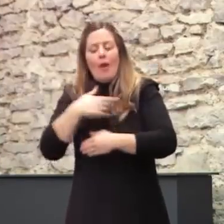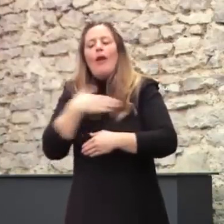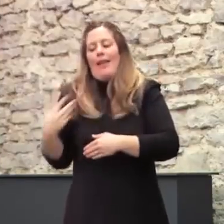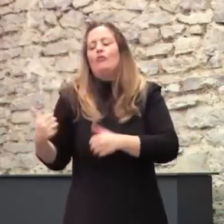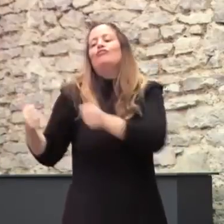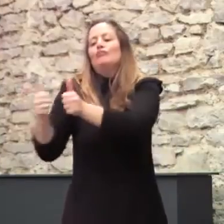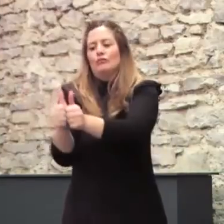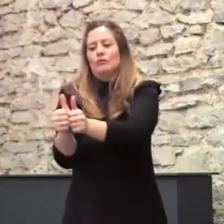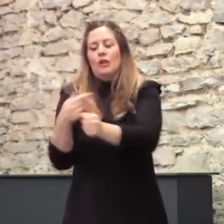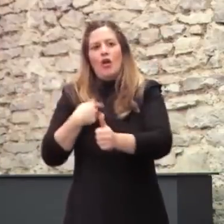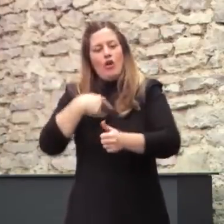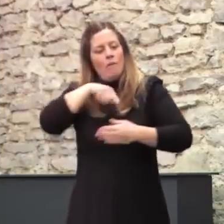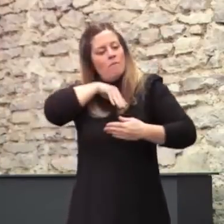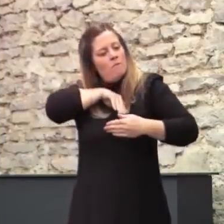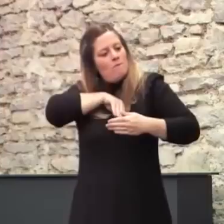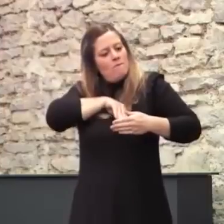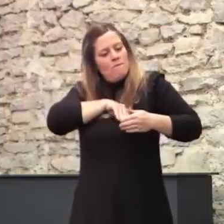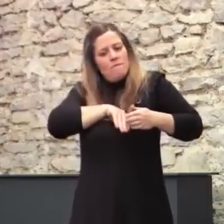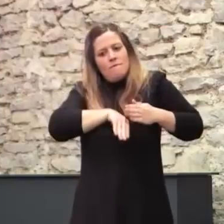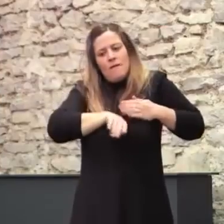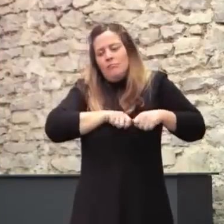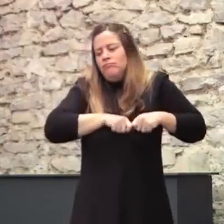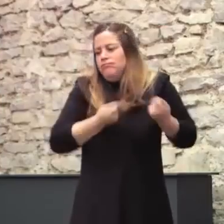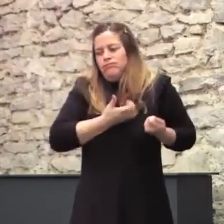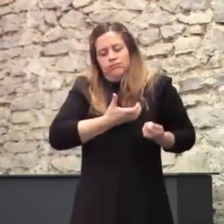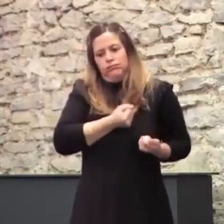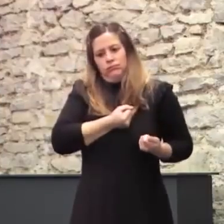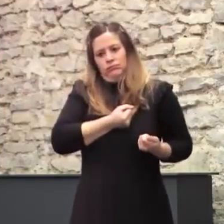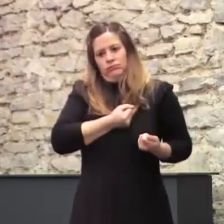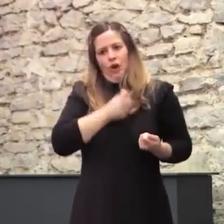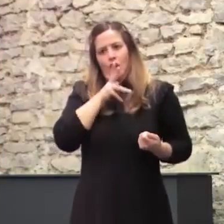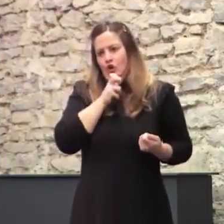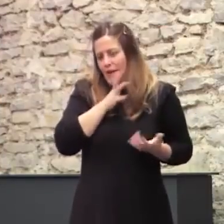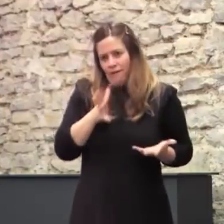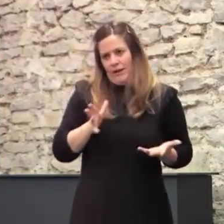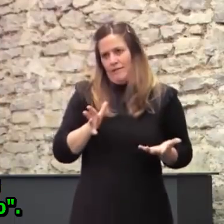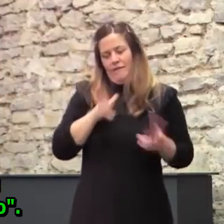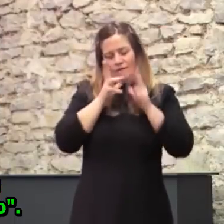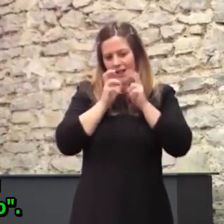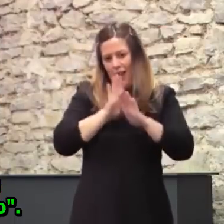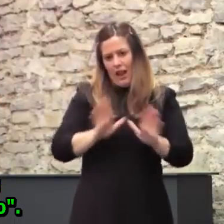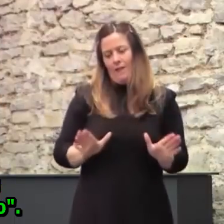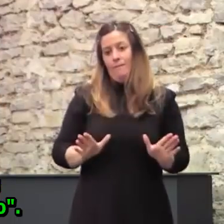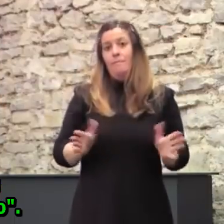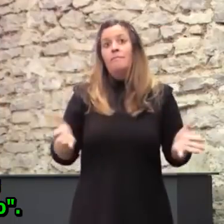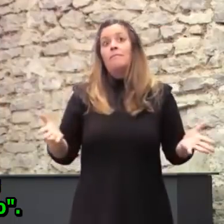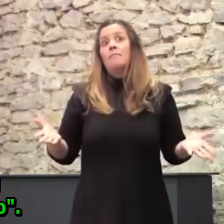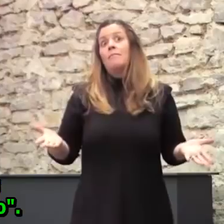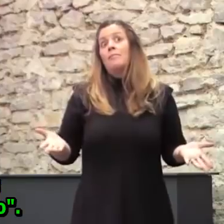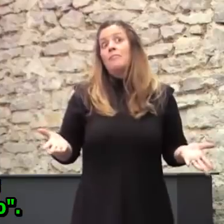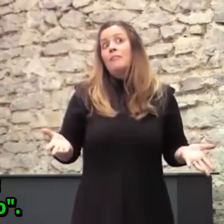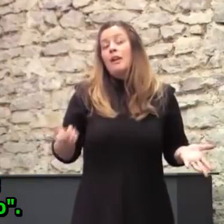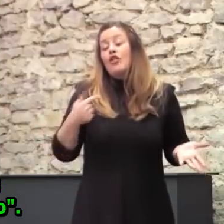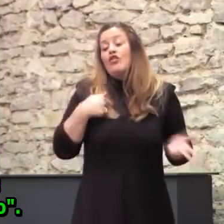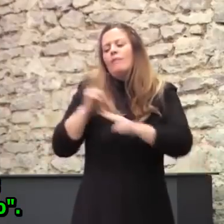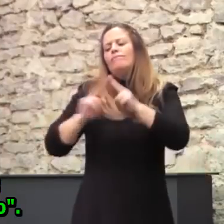O sea, no, un golpe terrible, o sea, fatal. Pero claro, mi